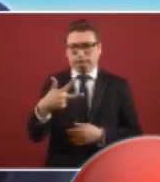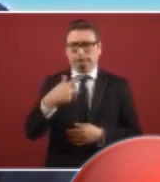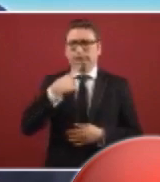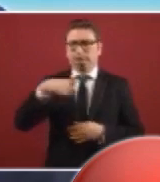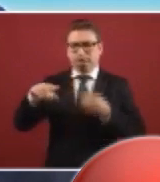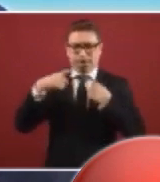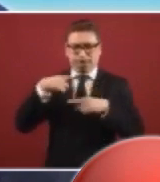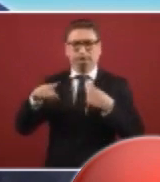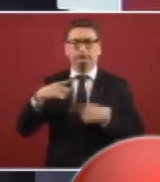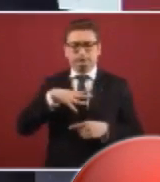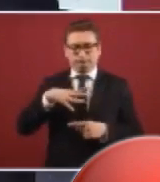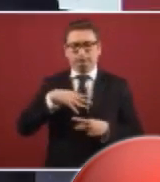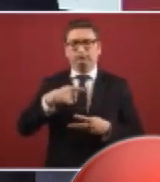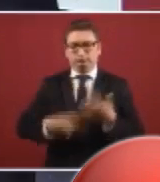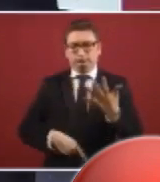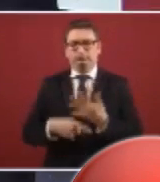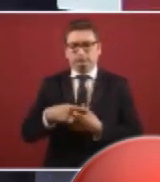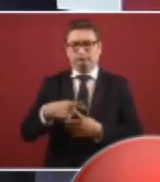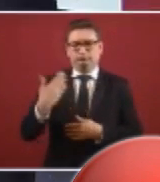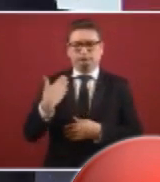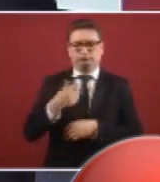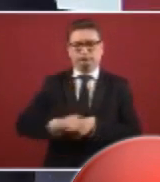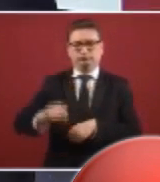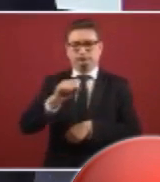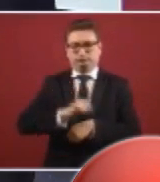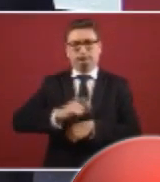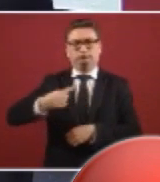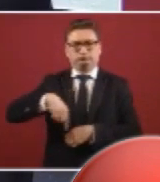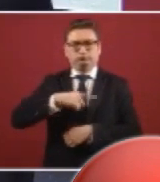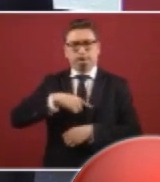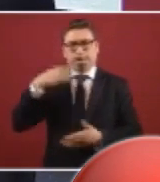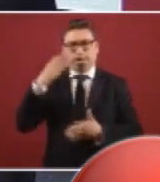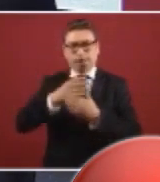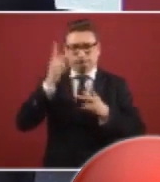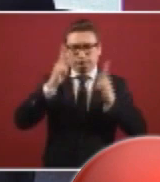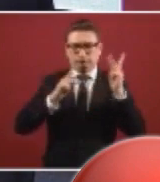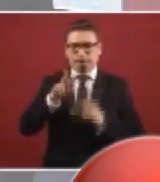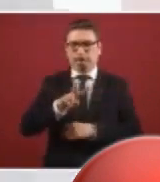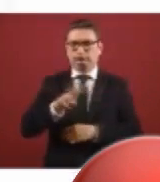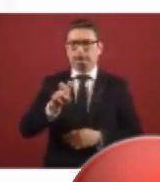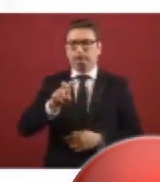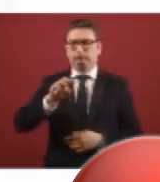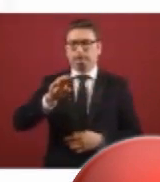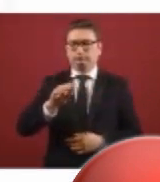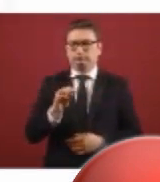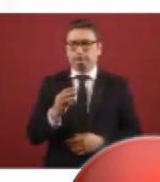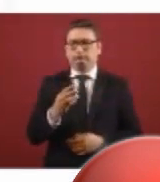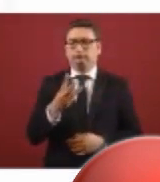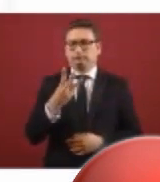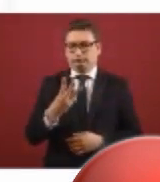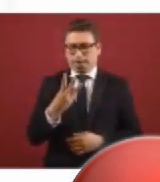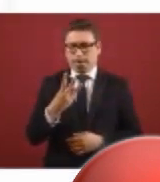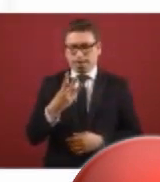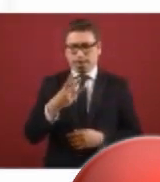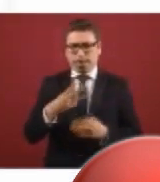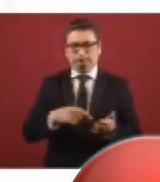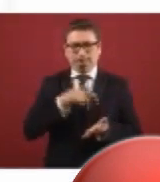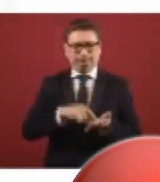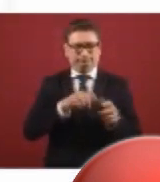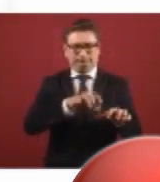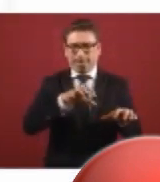casi denuncias en esta semana visitamos 293 gasolineras